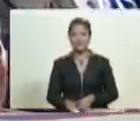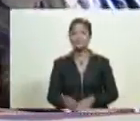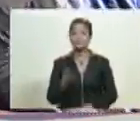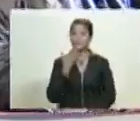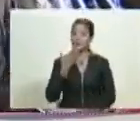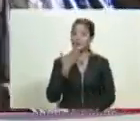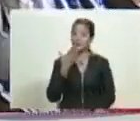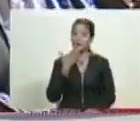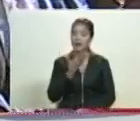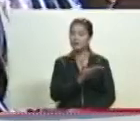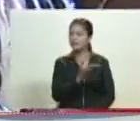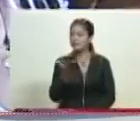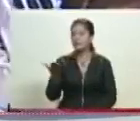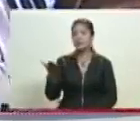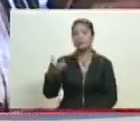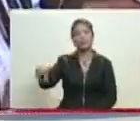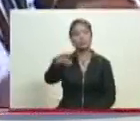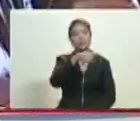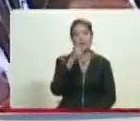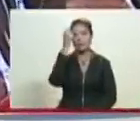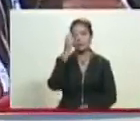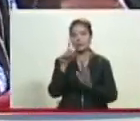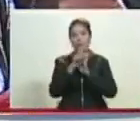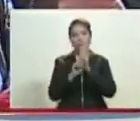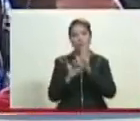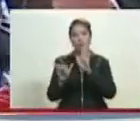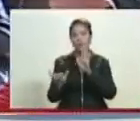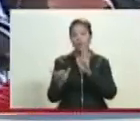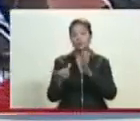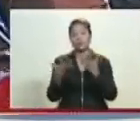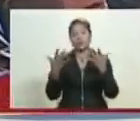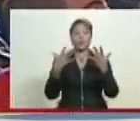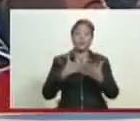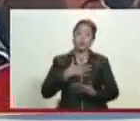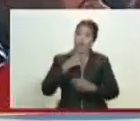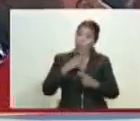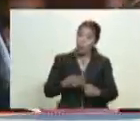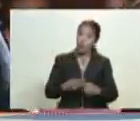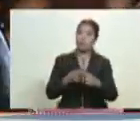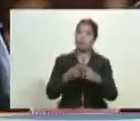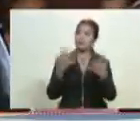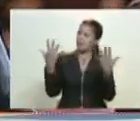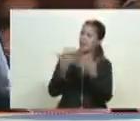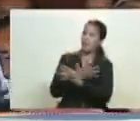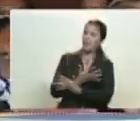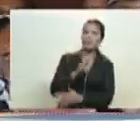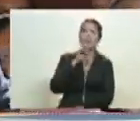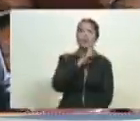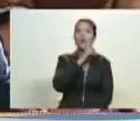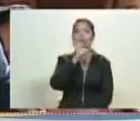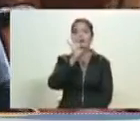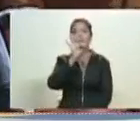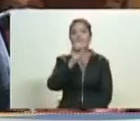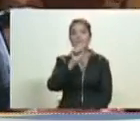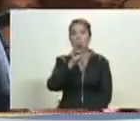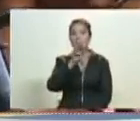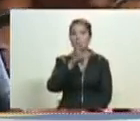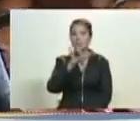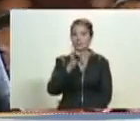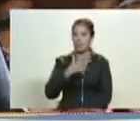Gracias, compañero constituyente, y un honor que se haya confundido con Fabricio, humilde